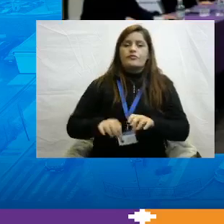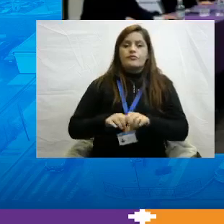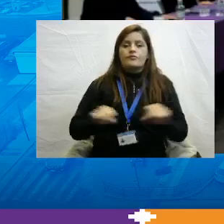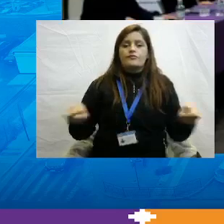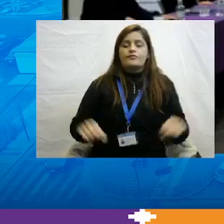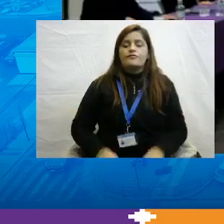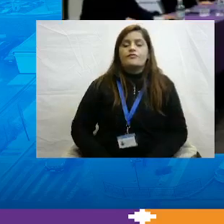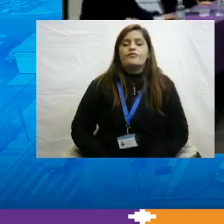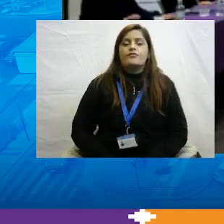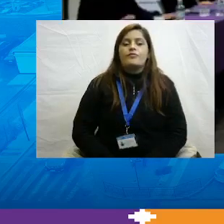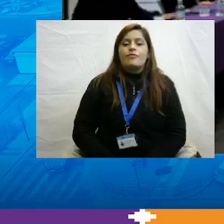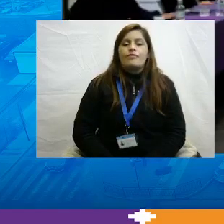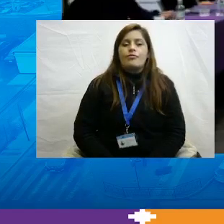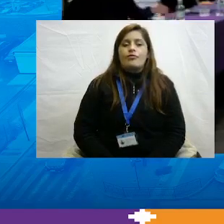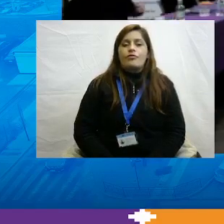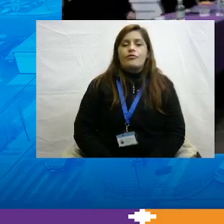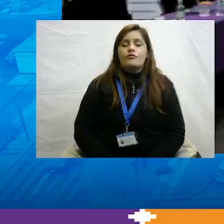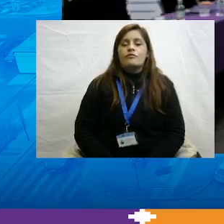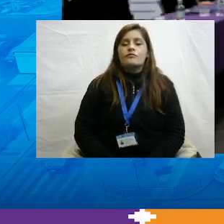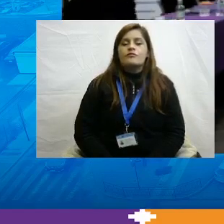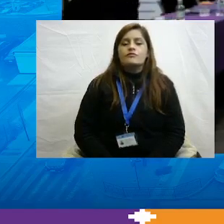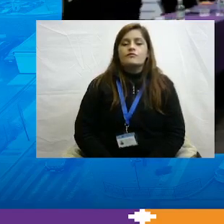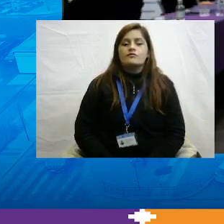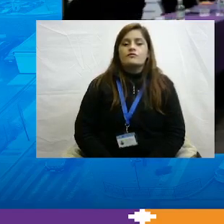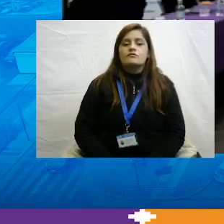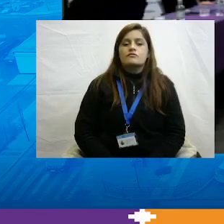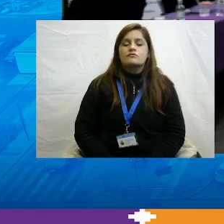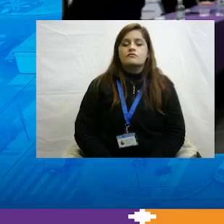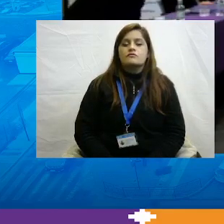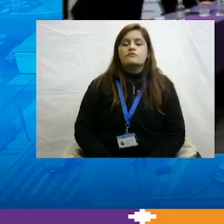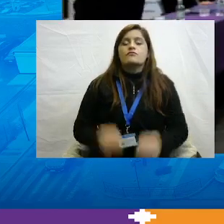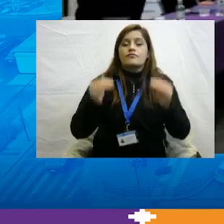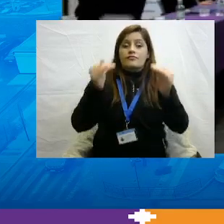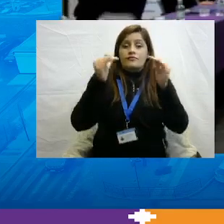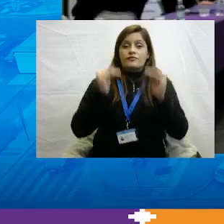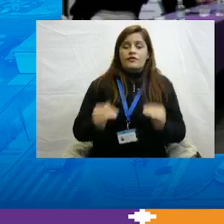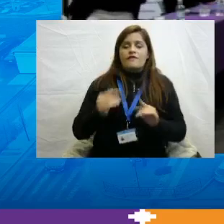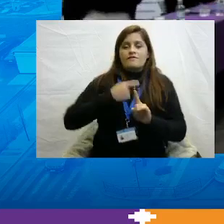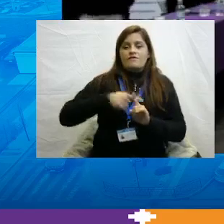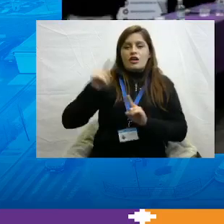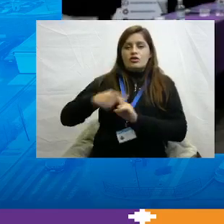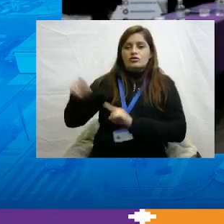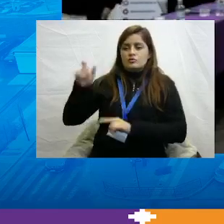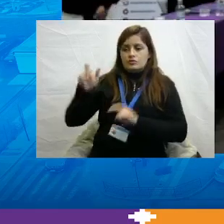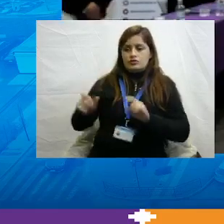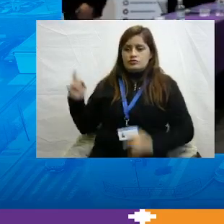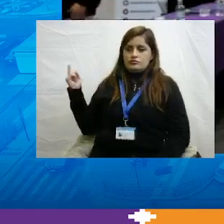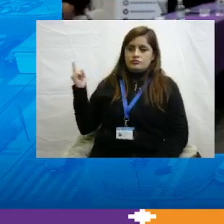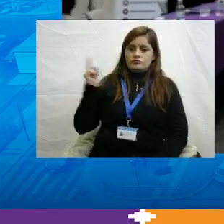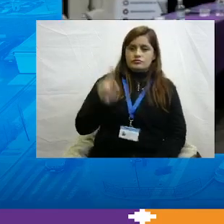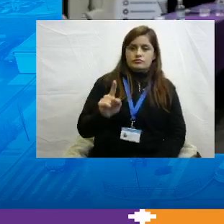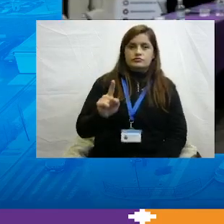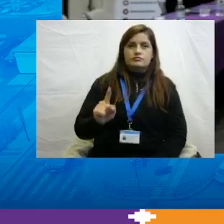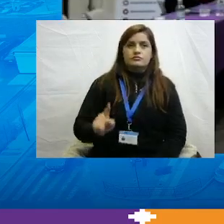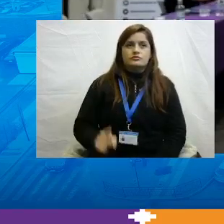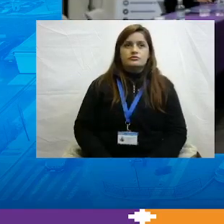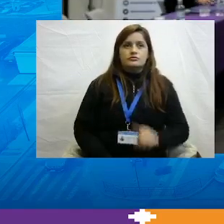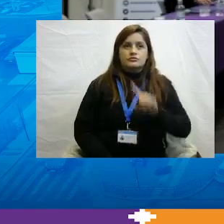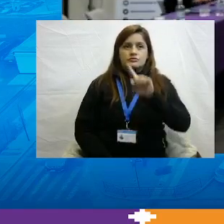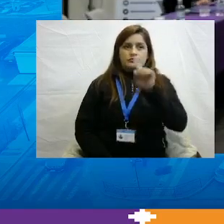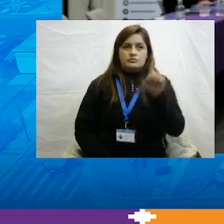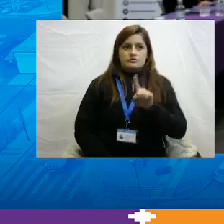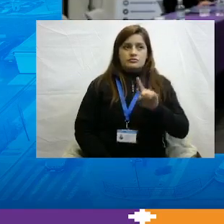entonces con lo que es la tabla. Pasamos a varios públicos. El señor Sergio Catalán.